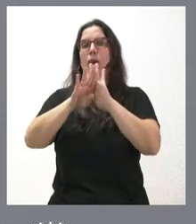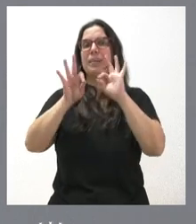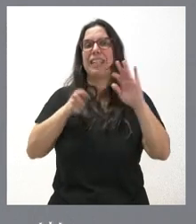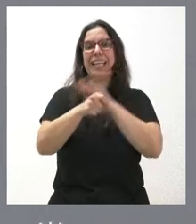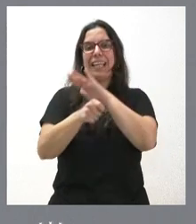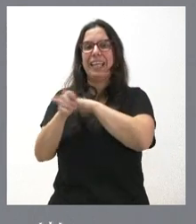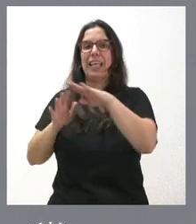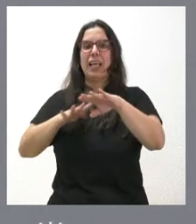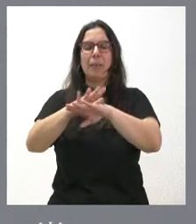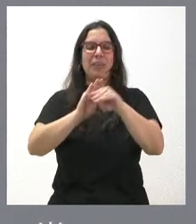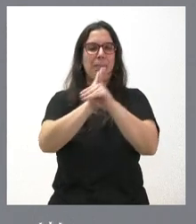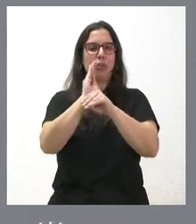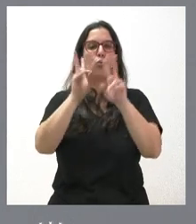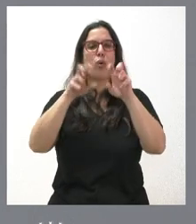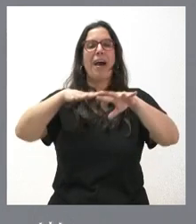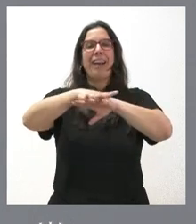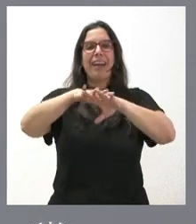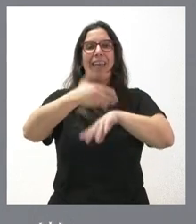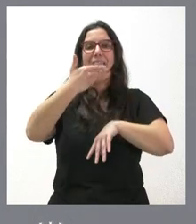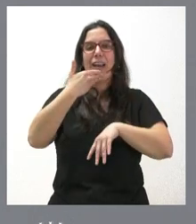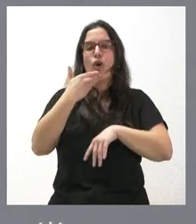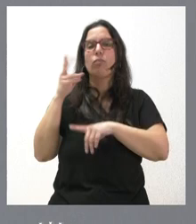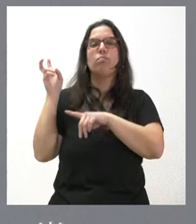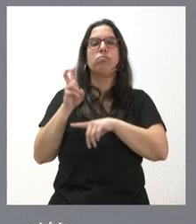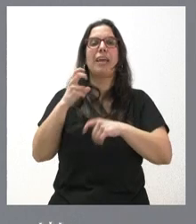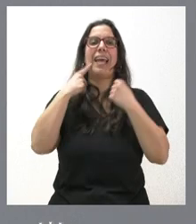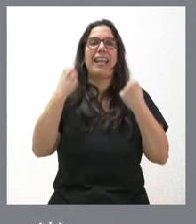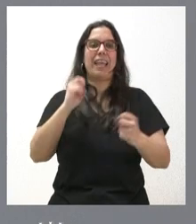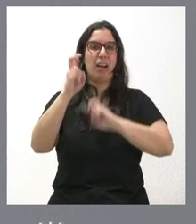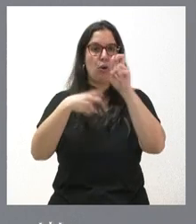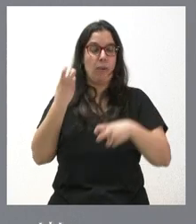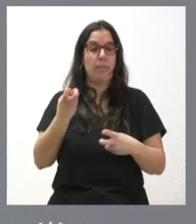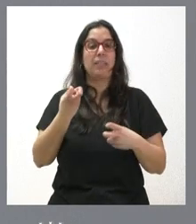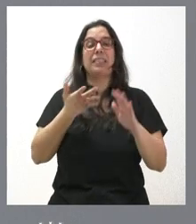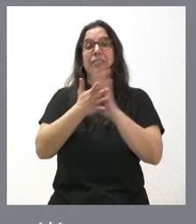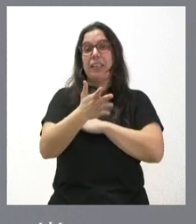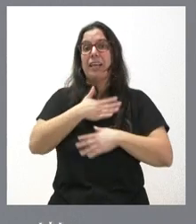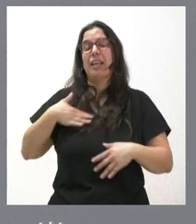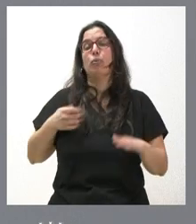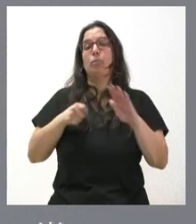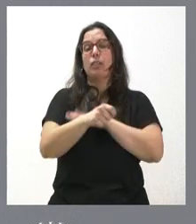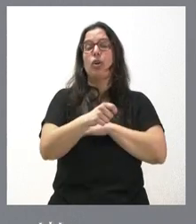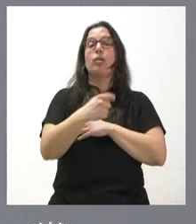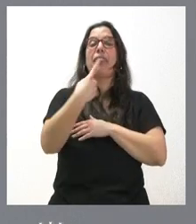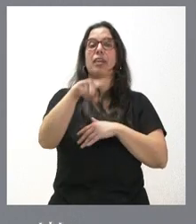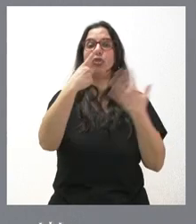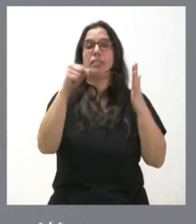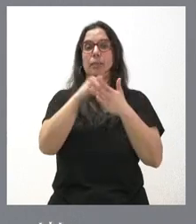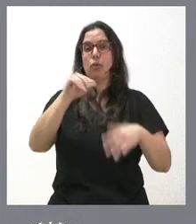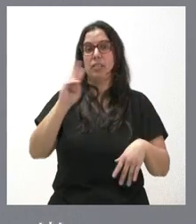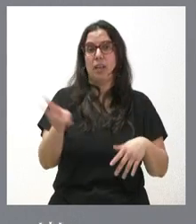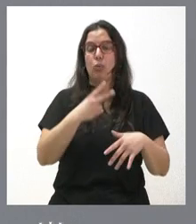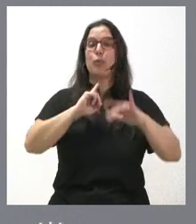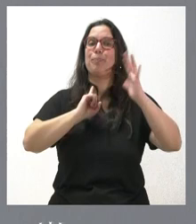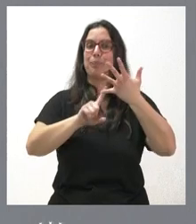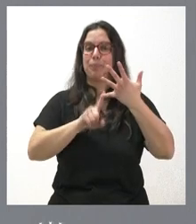redes de calor sostenible basadas en energías renovables para lo cual está prevista una inversión de 160 millones de euros en